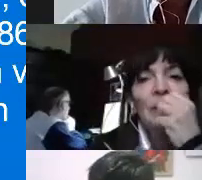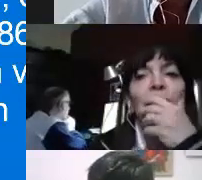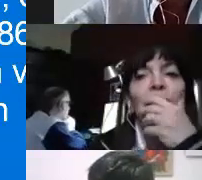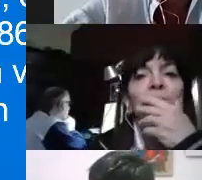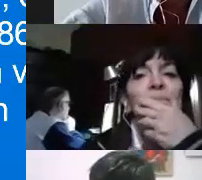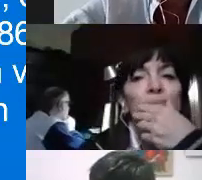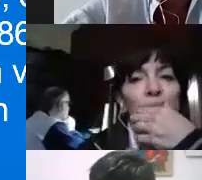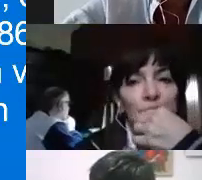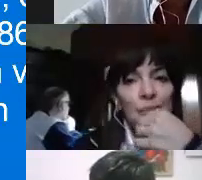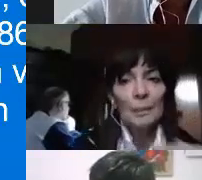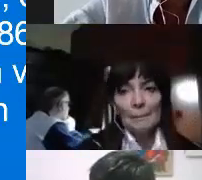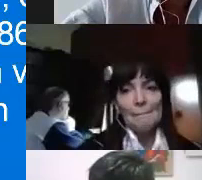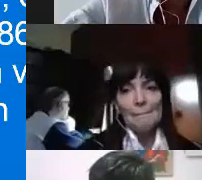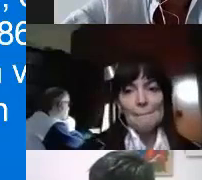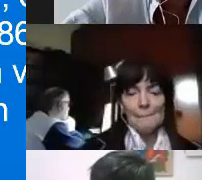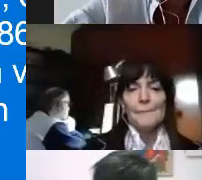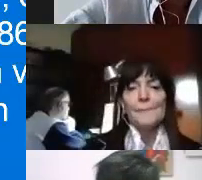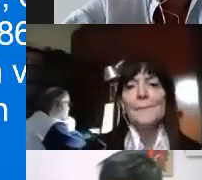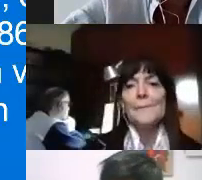una interpretación errada de la ley